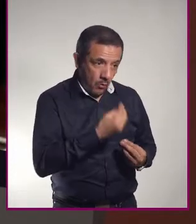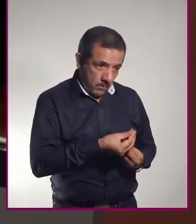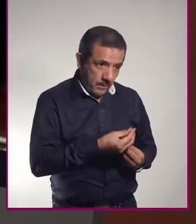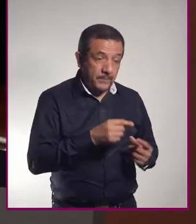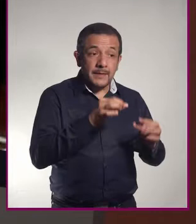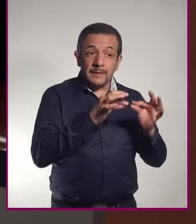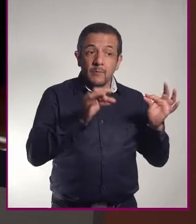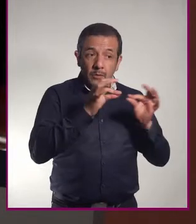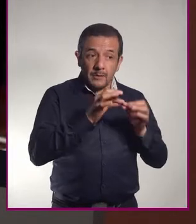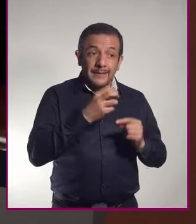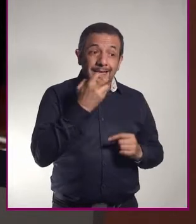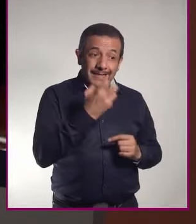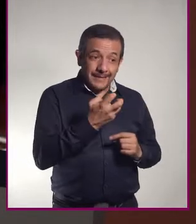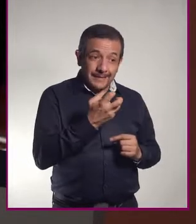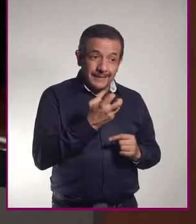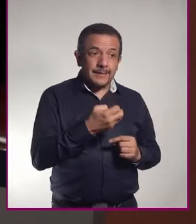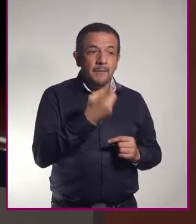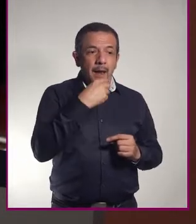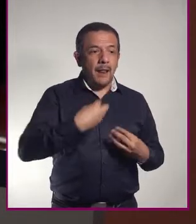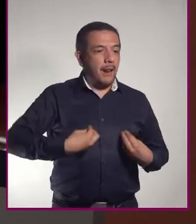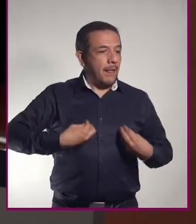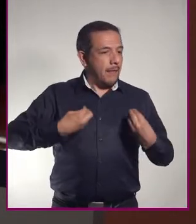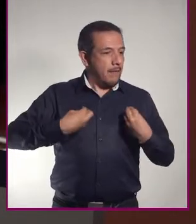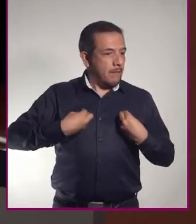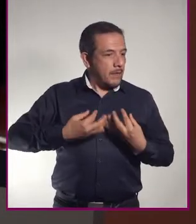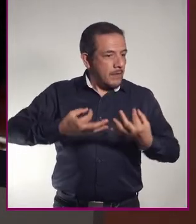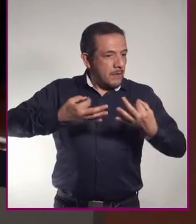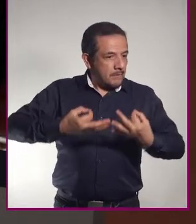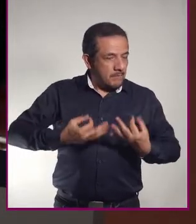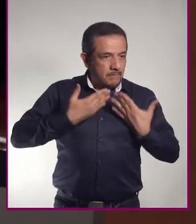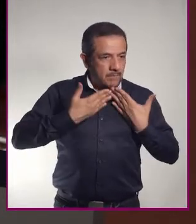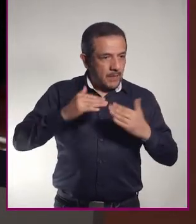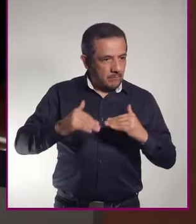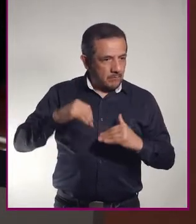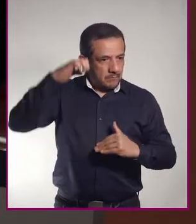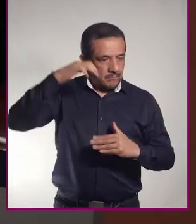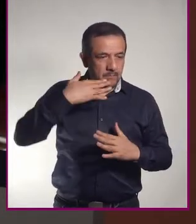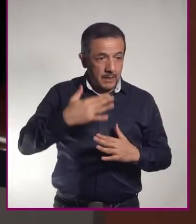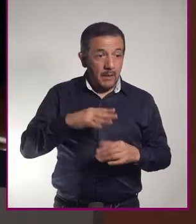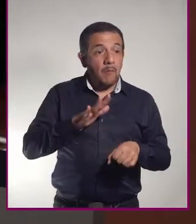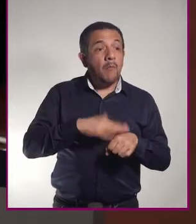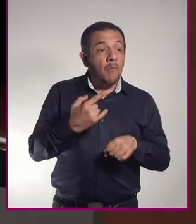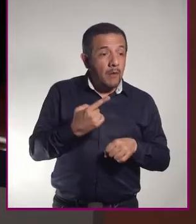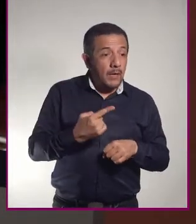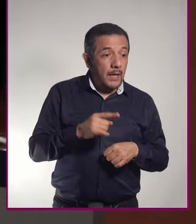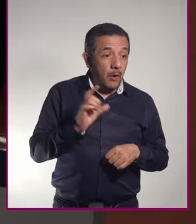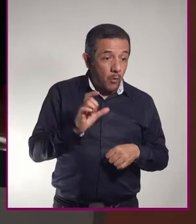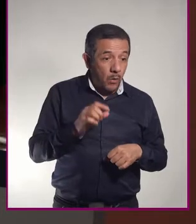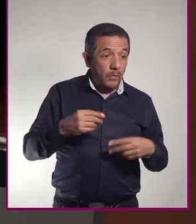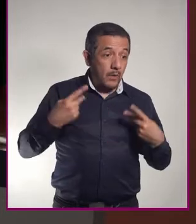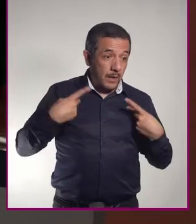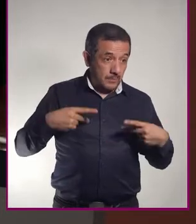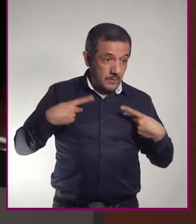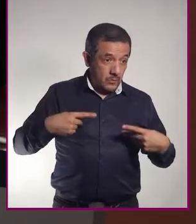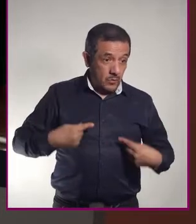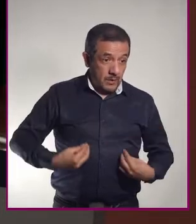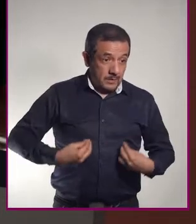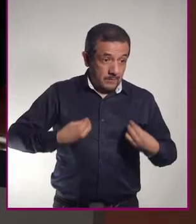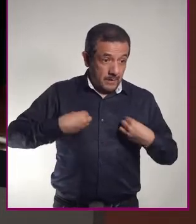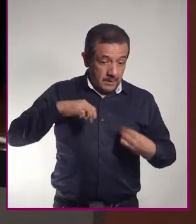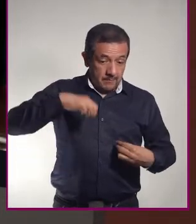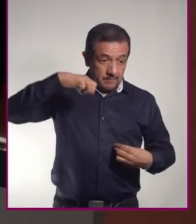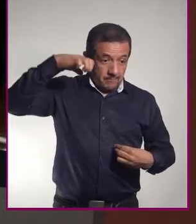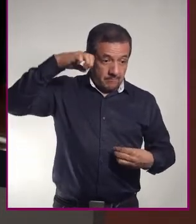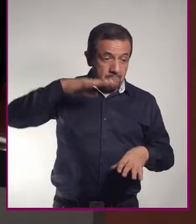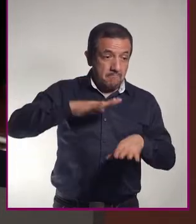los determinantes principales de la calidad de vida a largo plazo, dado que la expectativa de vida de nuestra población cada